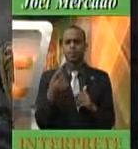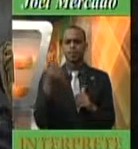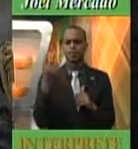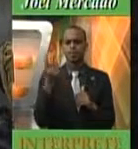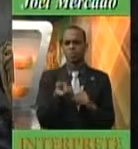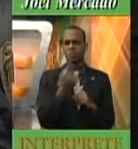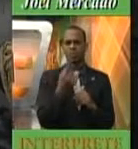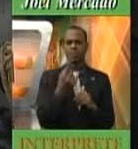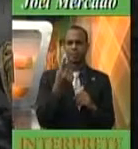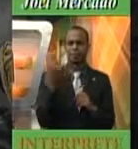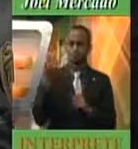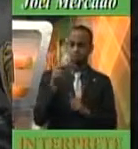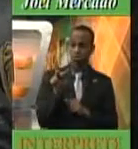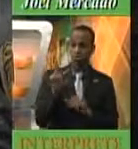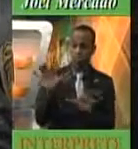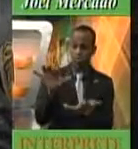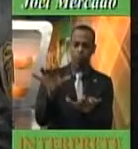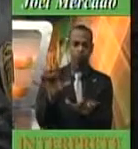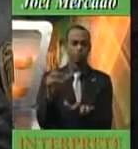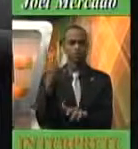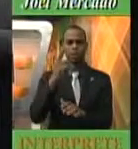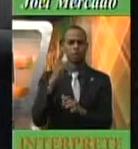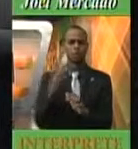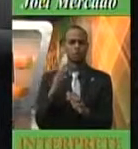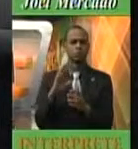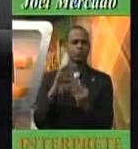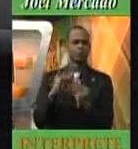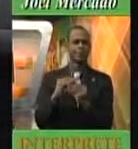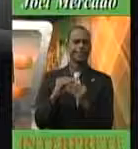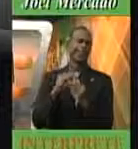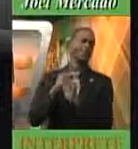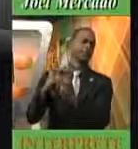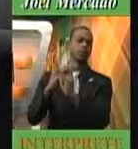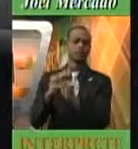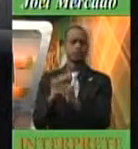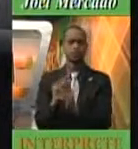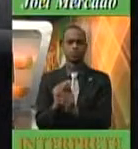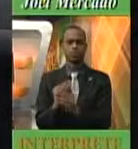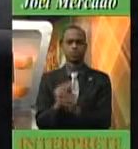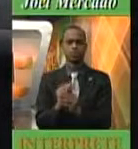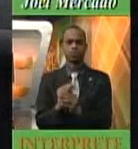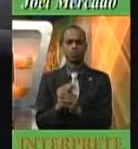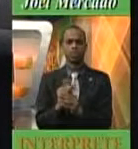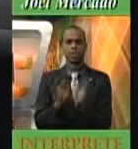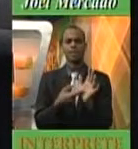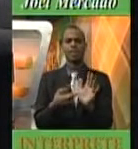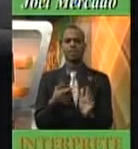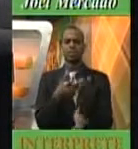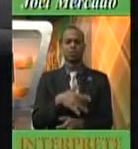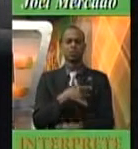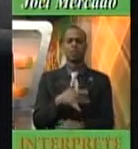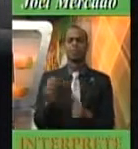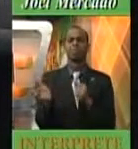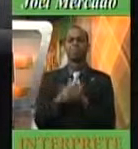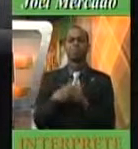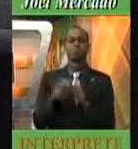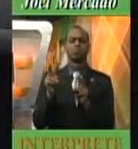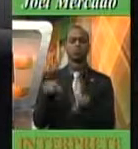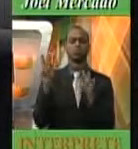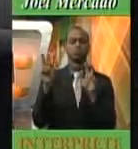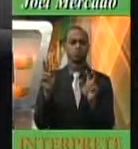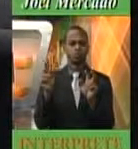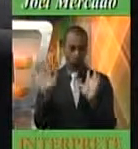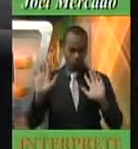opone algo. Uh-huh. A veces, generalmente, la indiferencia. Uh-huh. Pero otras